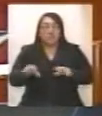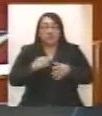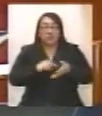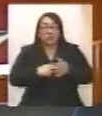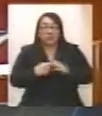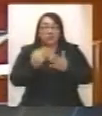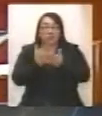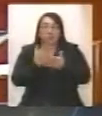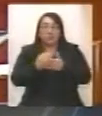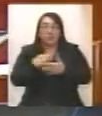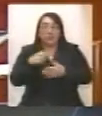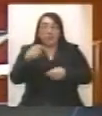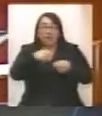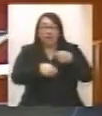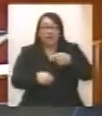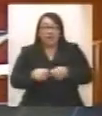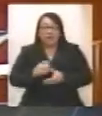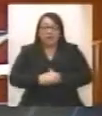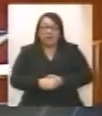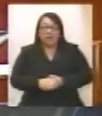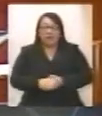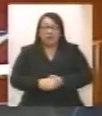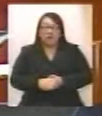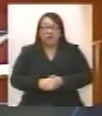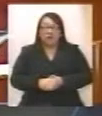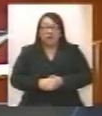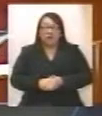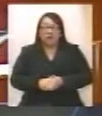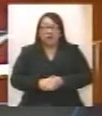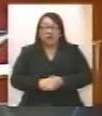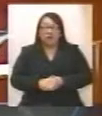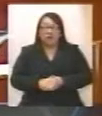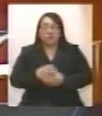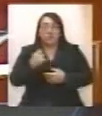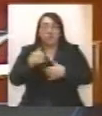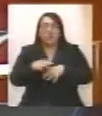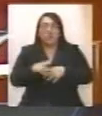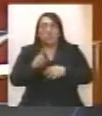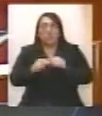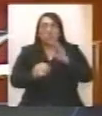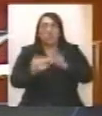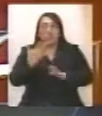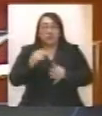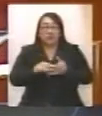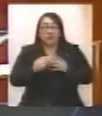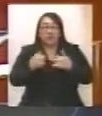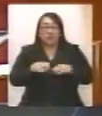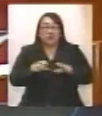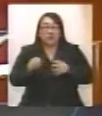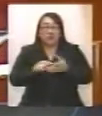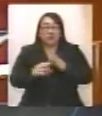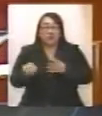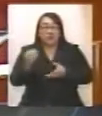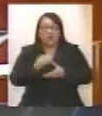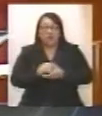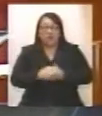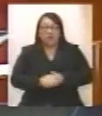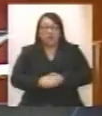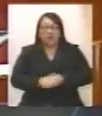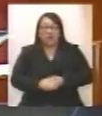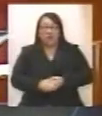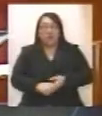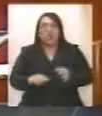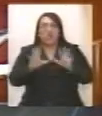ya se están elaborando los estudios de preinversión. Y a julio del 2015 se habrán adjudicado